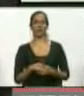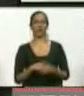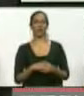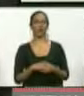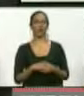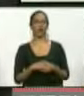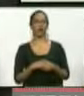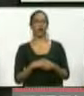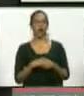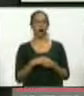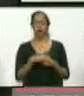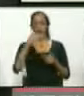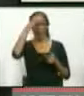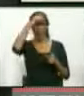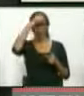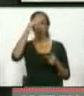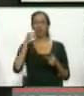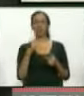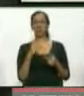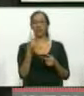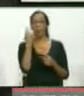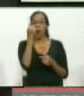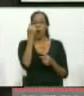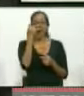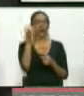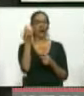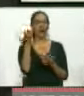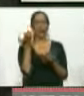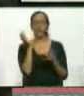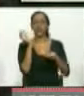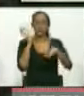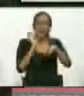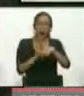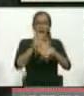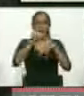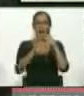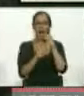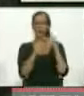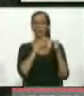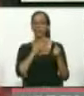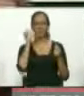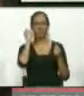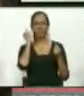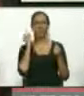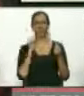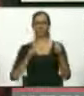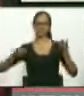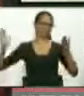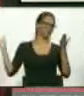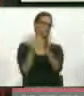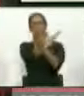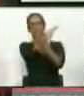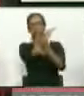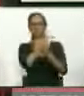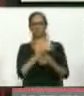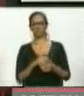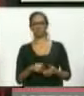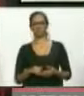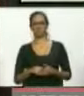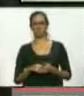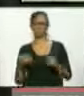donald tranquilo cuidado le tocan un pelo al agua y dos personas señora la guaira una sola cachetada que